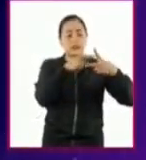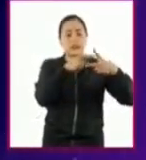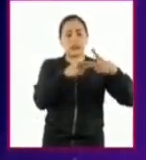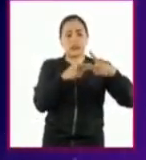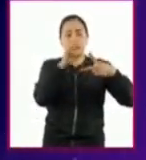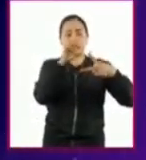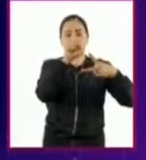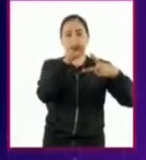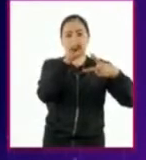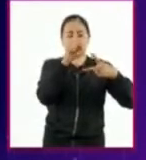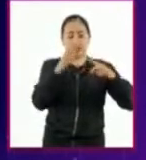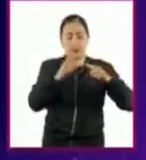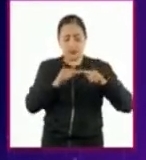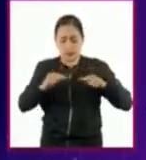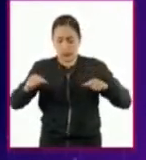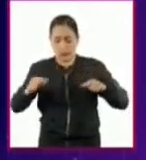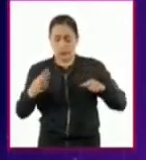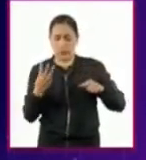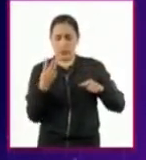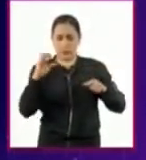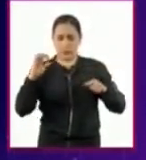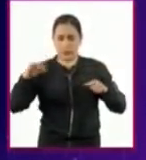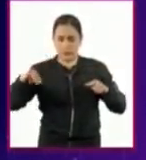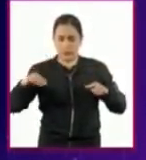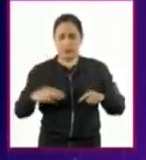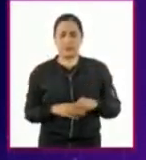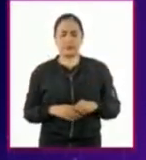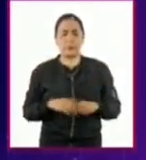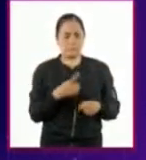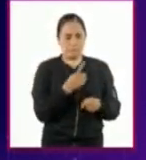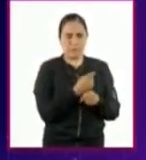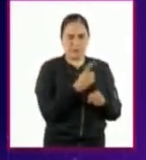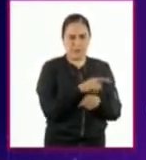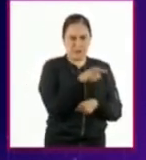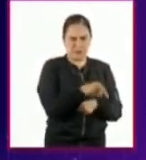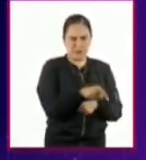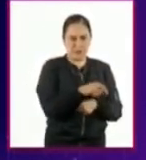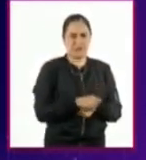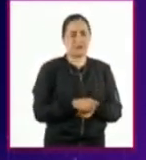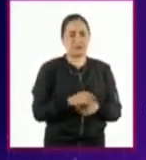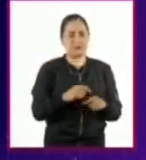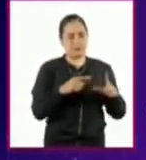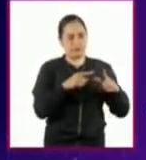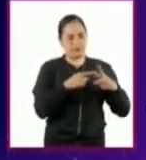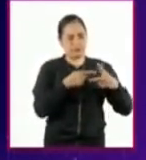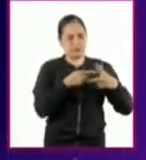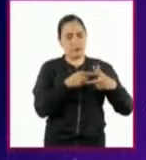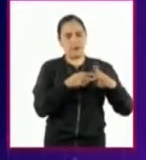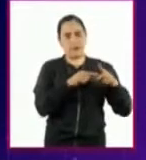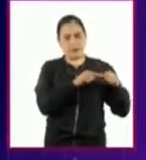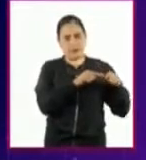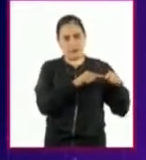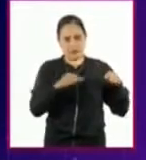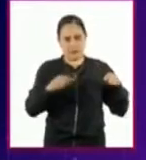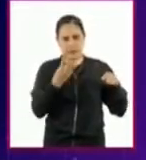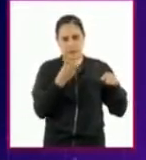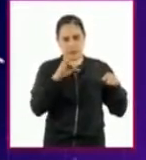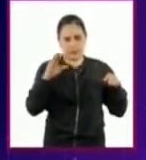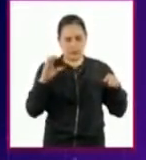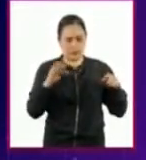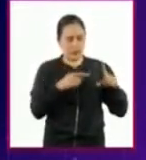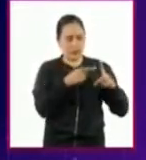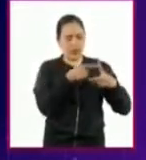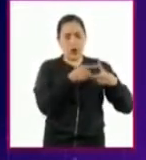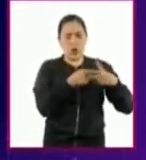lado de 3 centímetros. El primero trazó un triángulo escaleno con un lado de 3 centímetros y un ángulo de 60